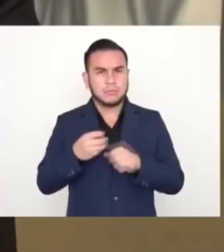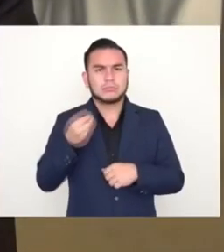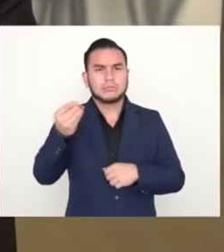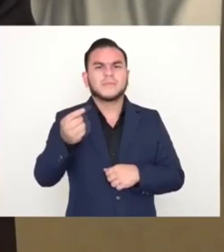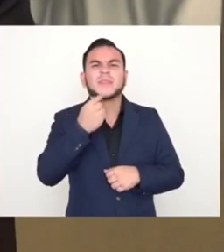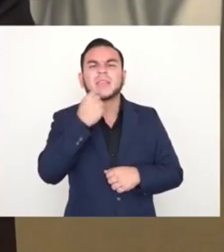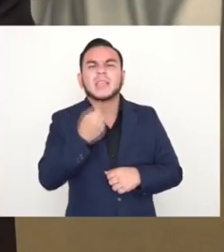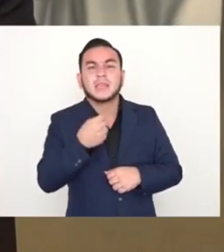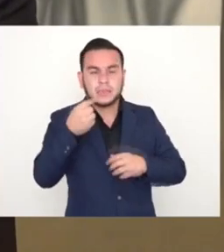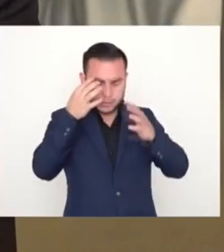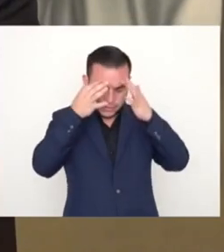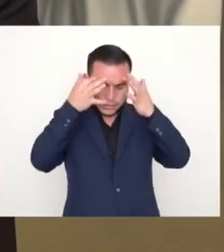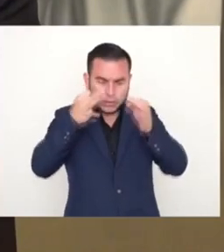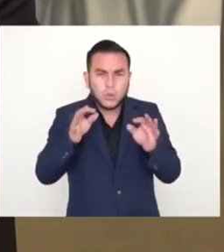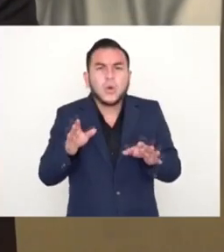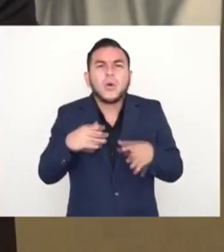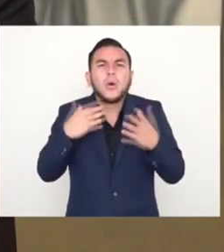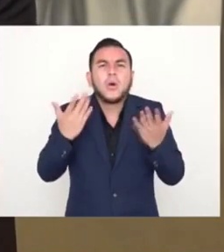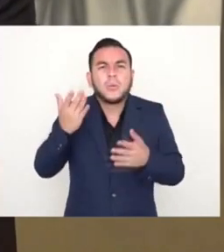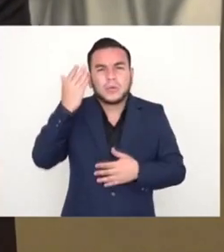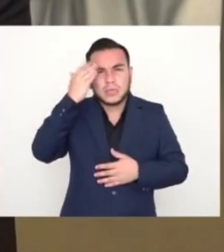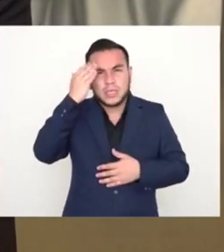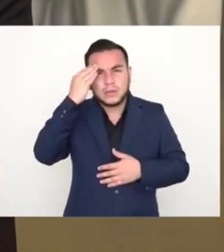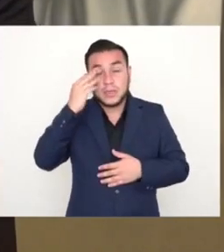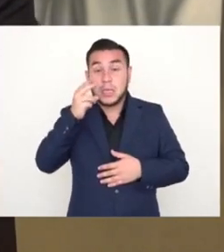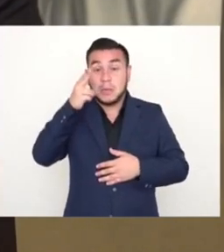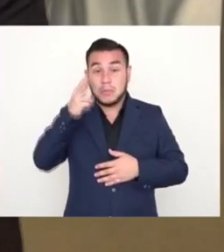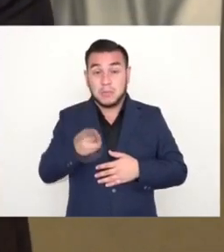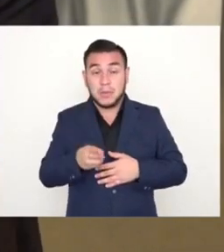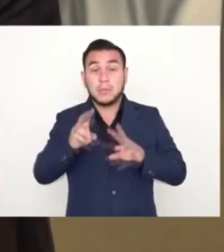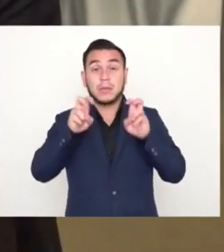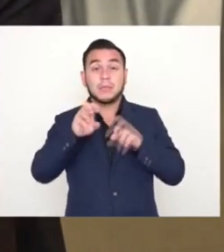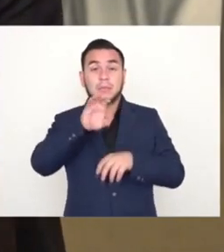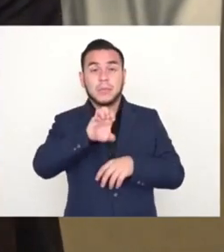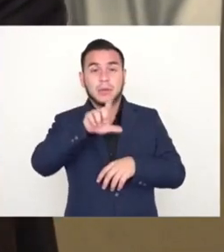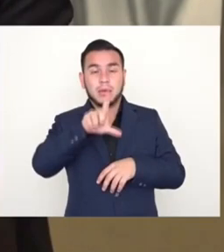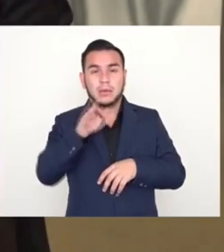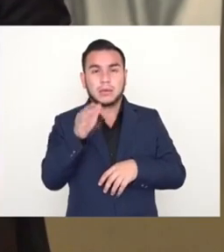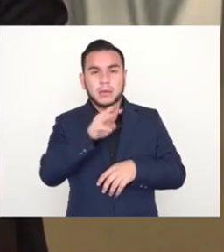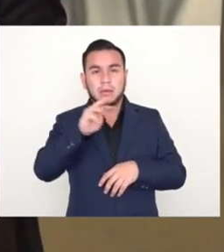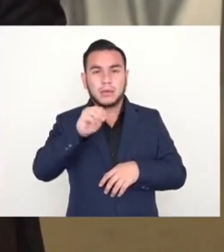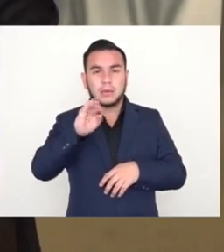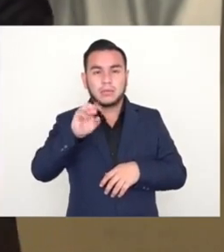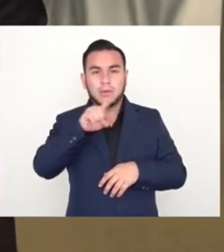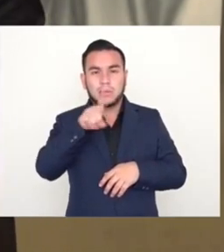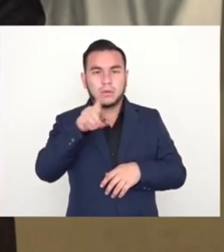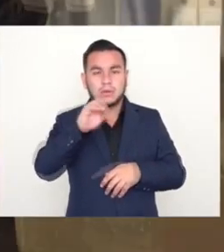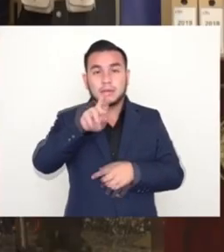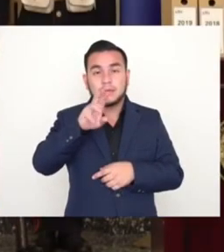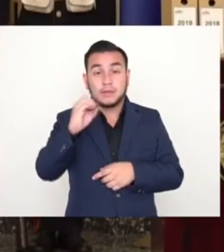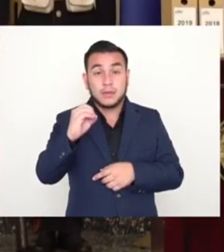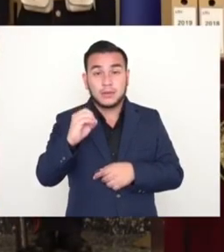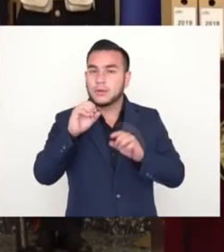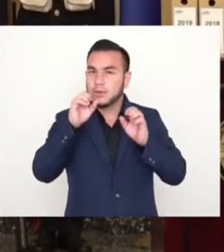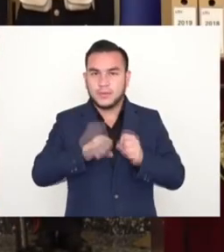pasado 24 de septiembre, durante una cadena nacional, el presidente Nayib Bukele aseguró que entregaría los pocos archivos militares sobre el caso que se